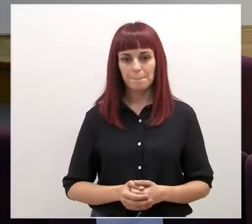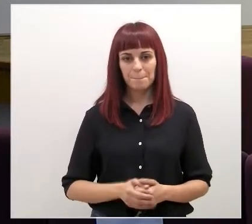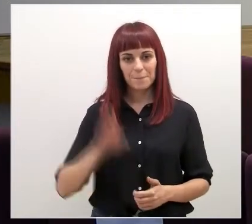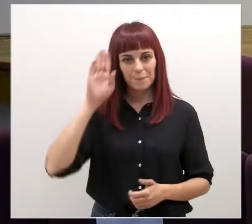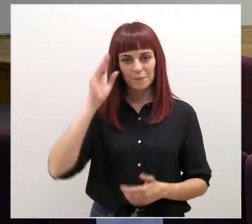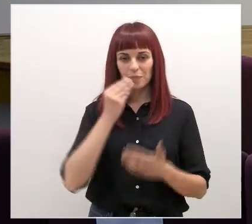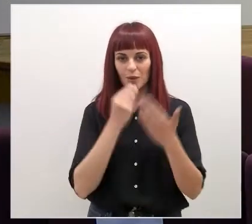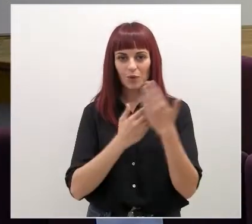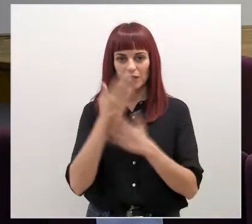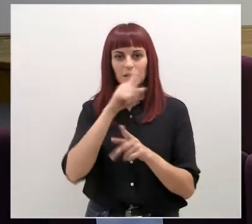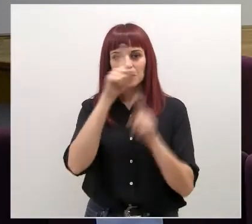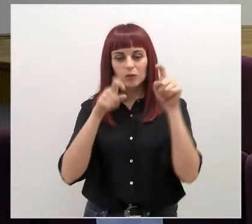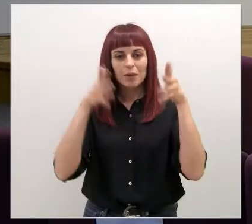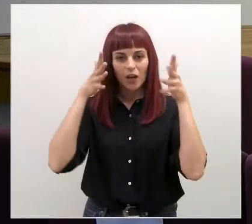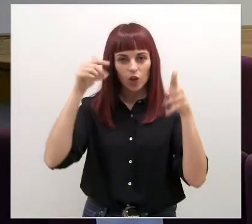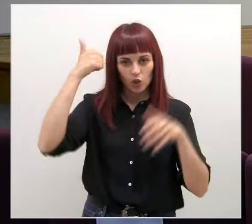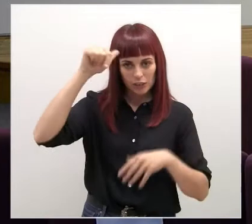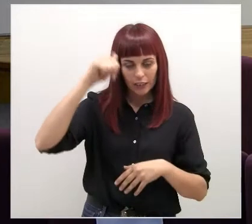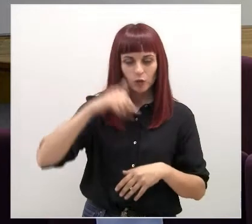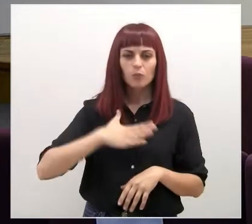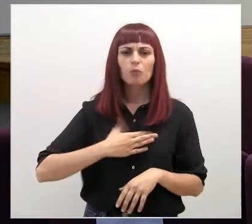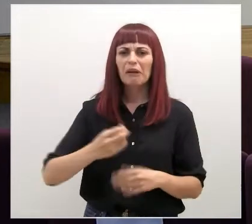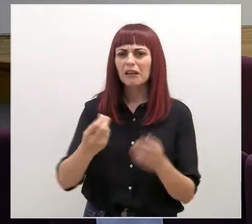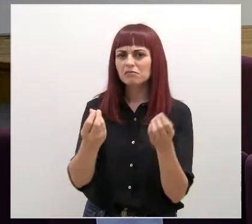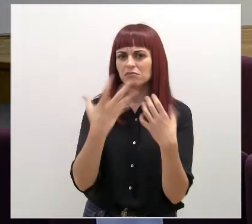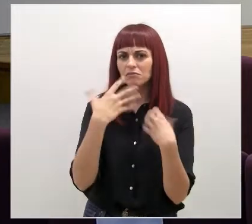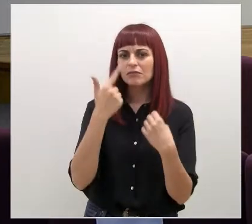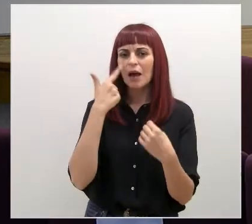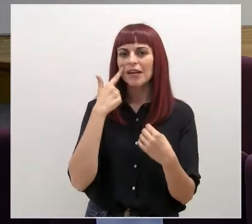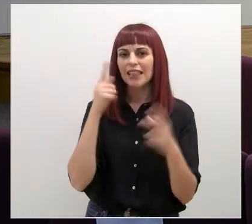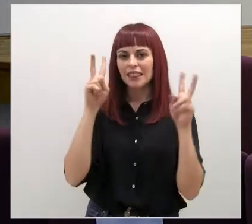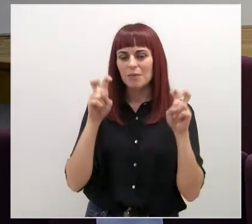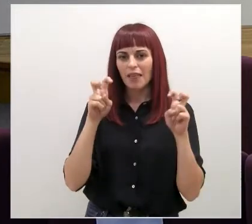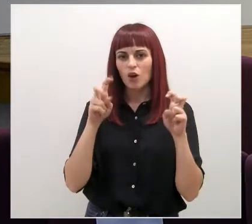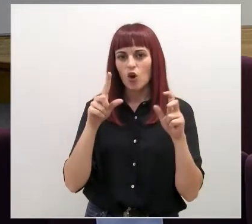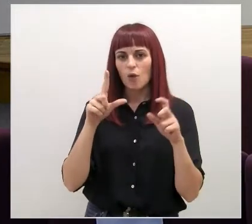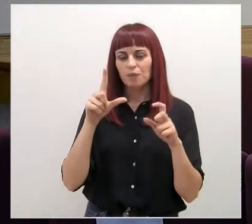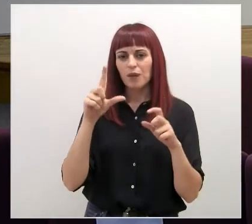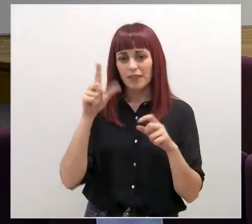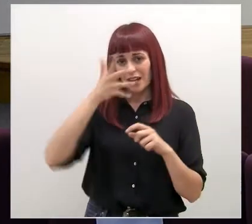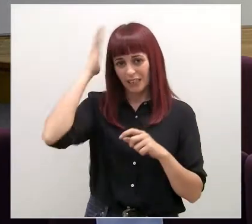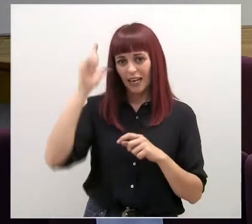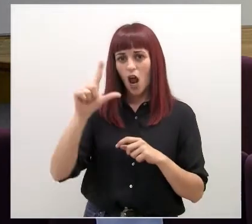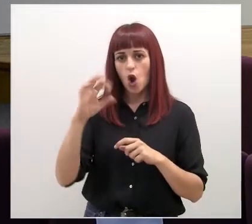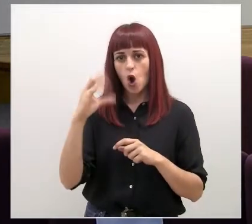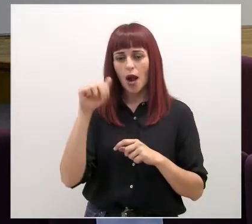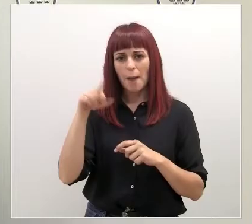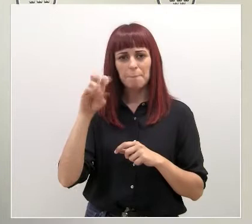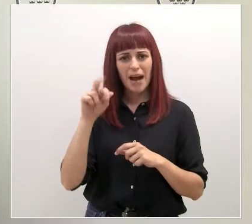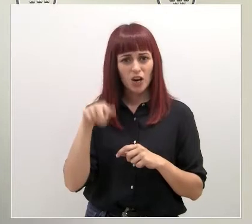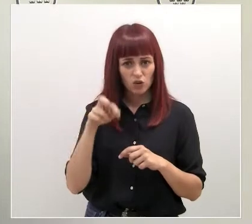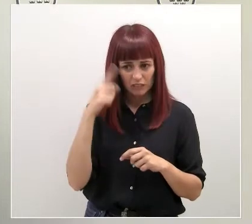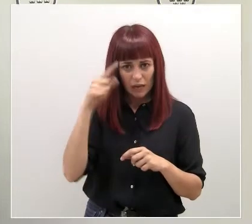Hola, buenos días. Para el consejero, si nos puede comentar cómo va el brote de Locampanos, ¿han salido más contagios?